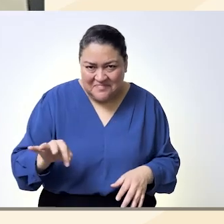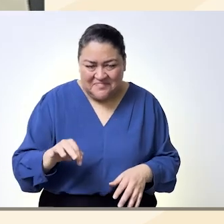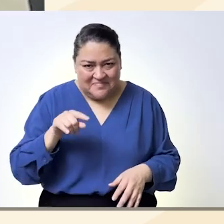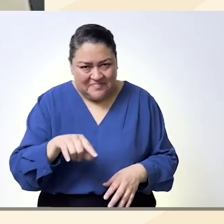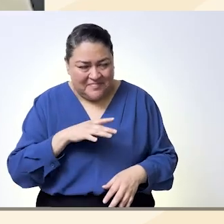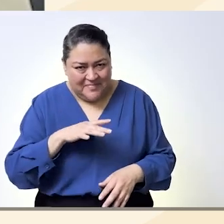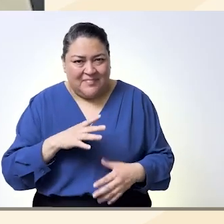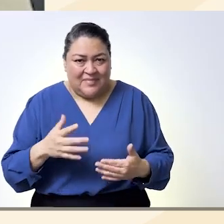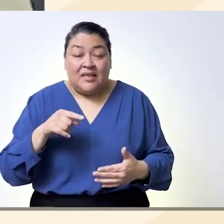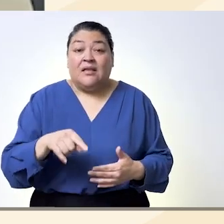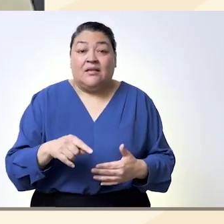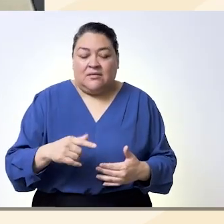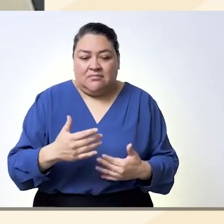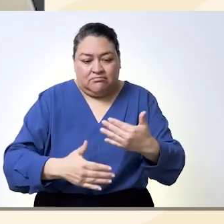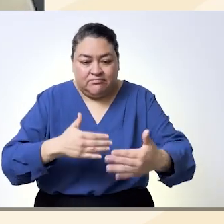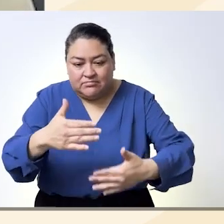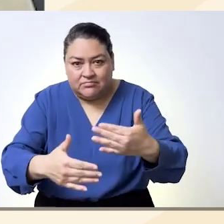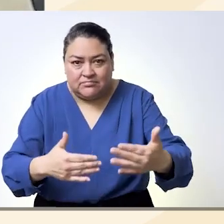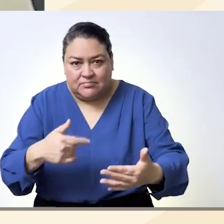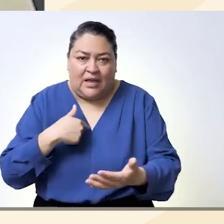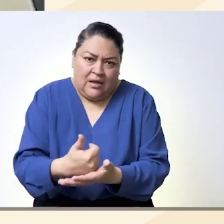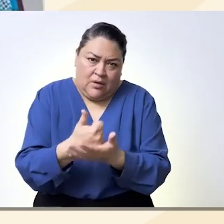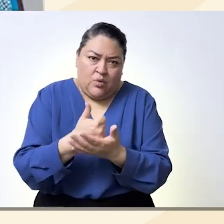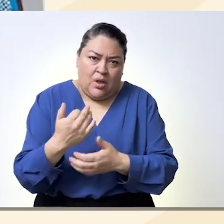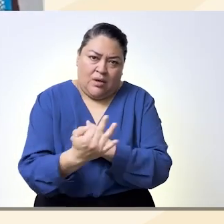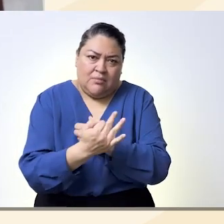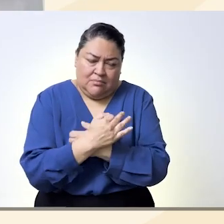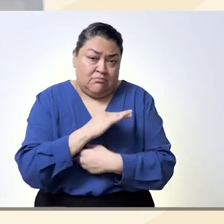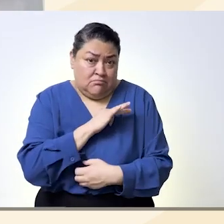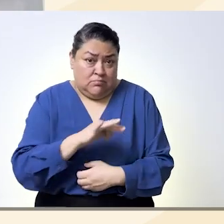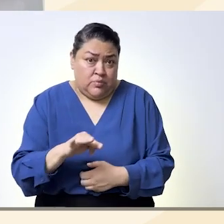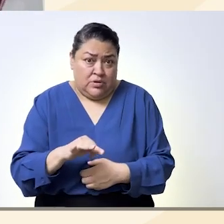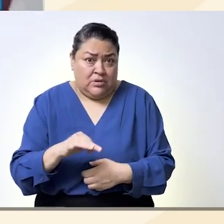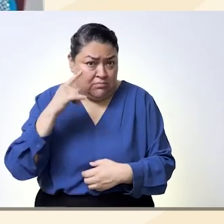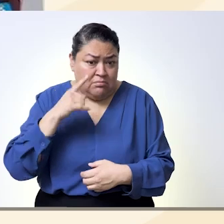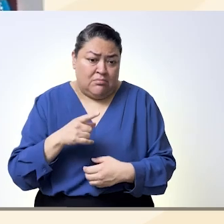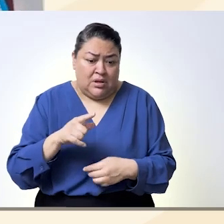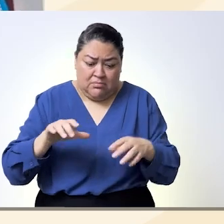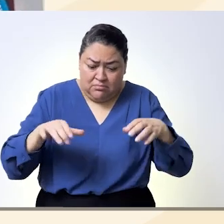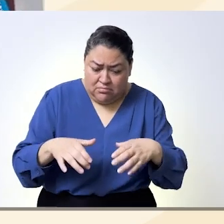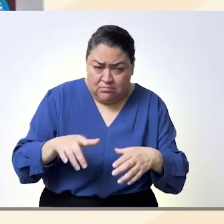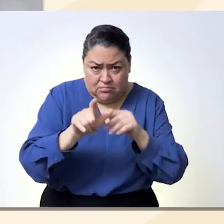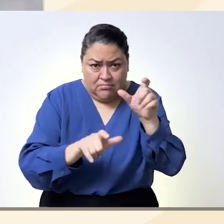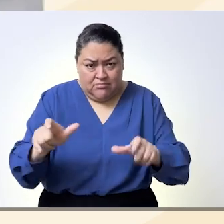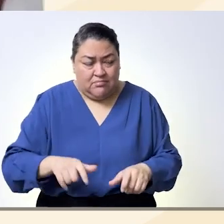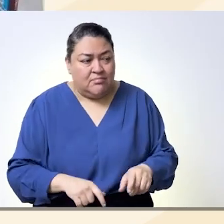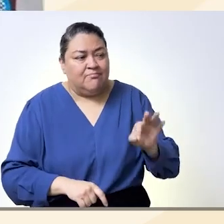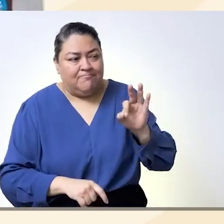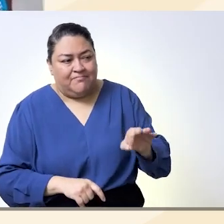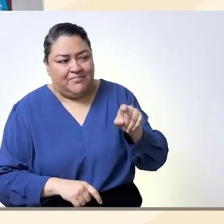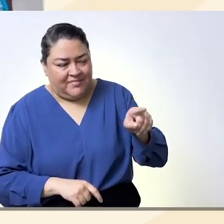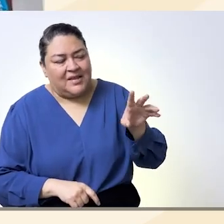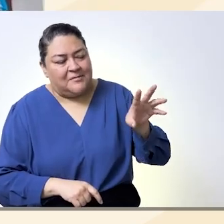sea, la ansiedad es una gran protectora individual y social. Y me voy a agarrar de esta para ya comenzar nuestro próximo bloque de problemas,